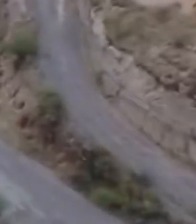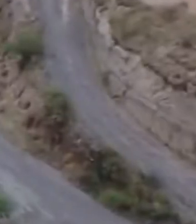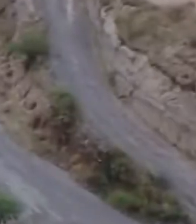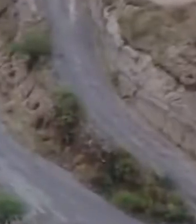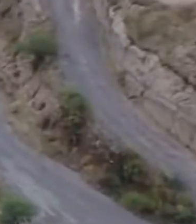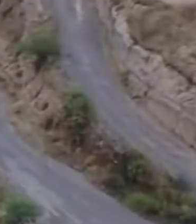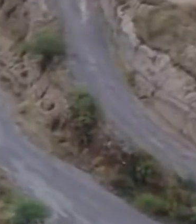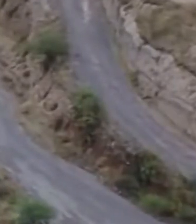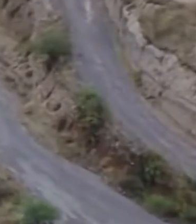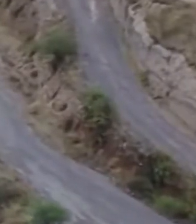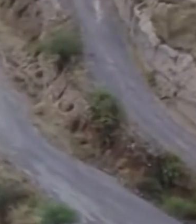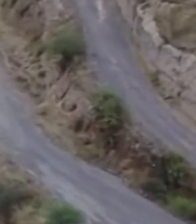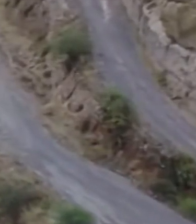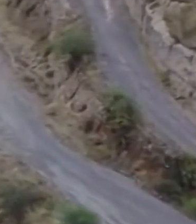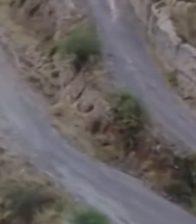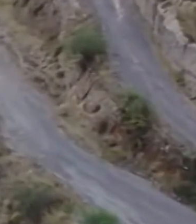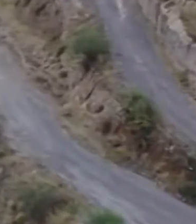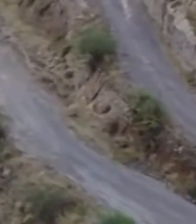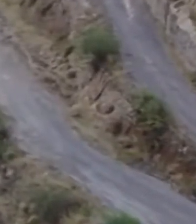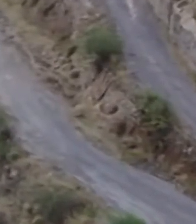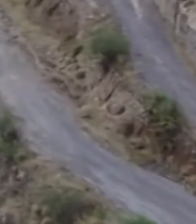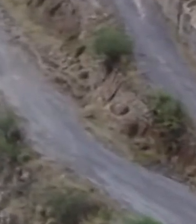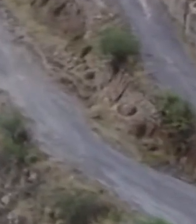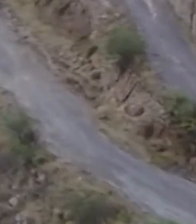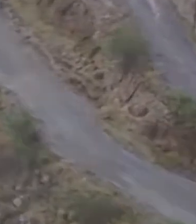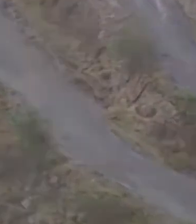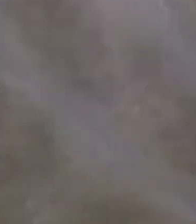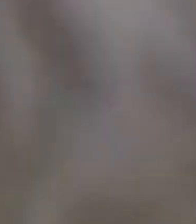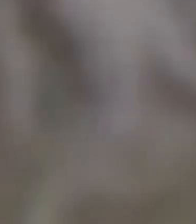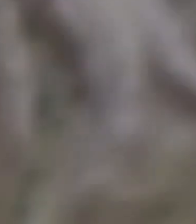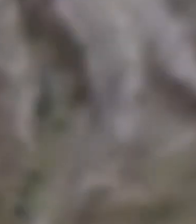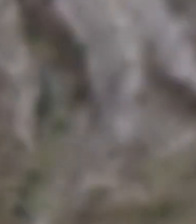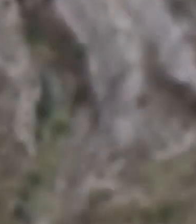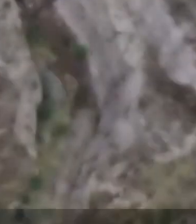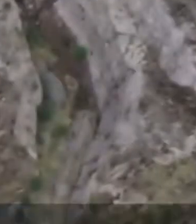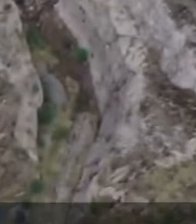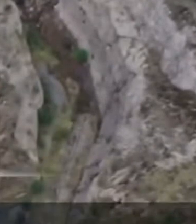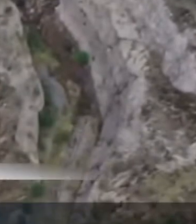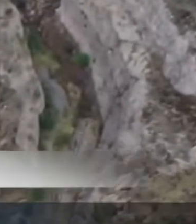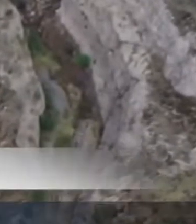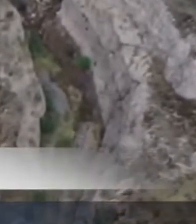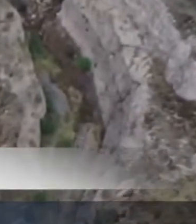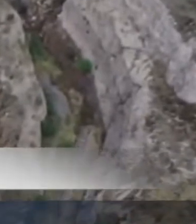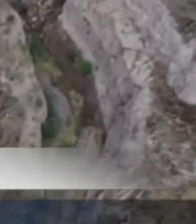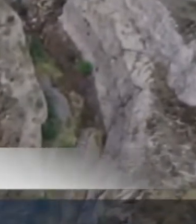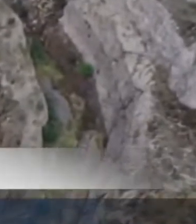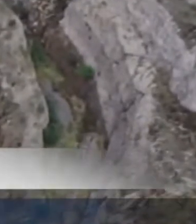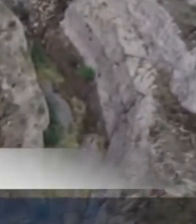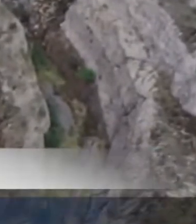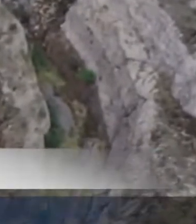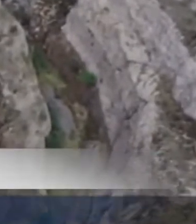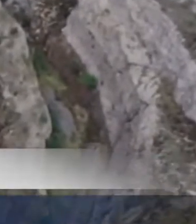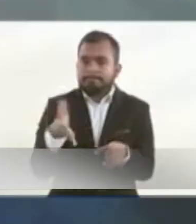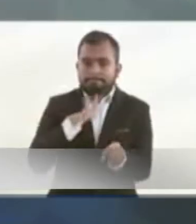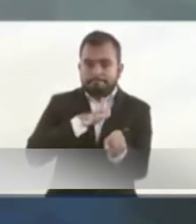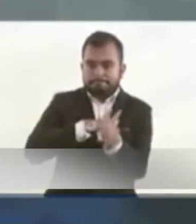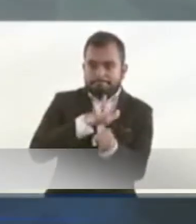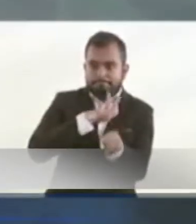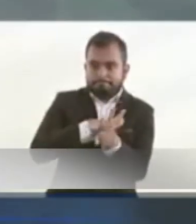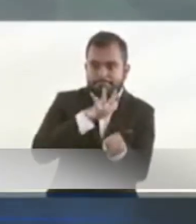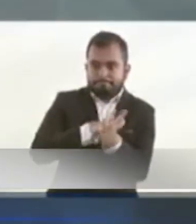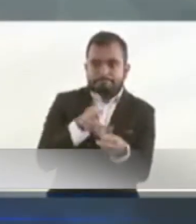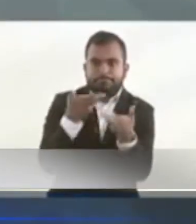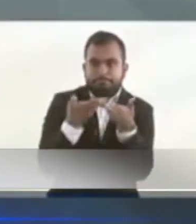el acceso al agua no debe ser condicionado por revanchas políticas consideró el senador erandi bermúdez